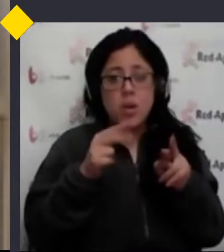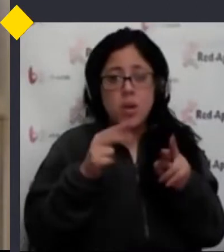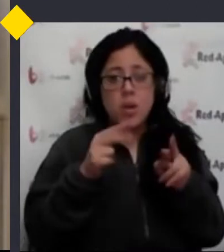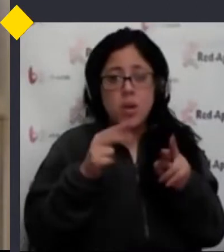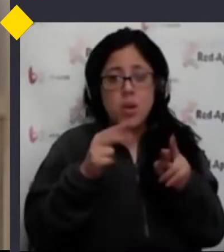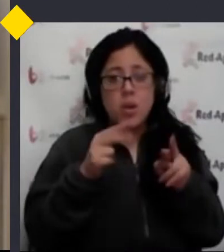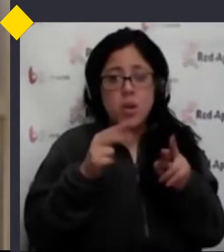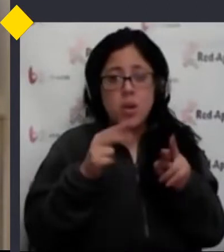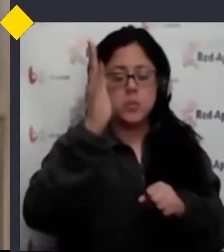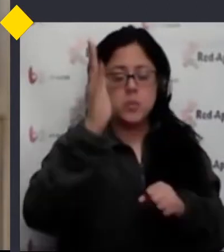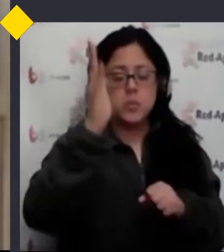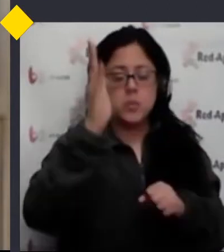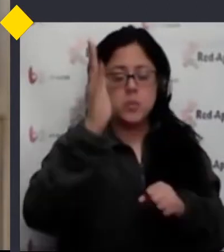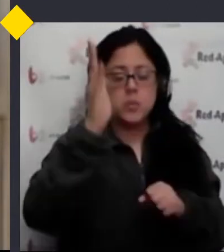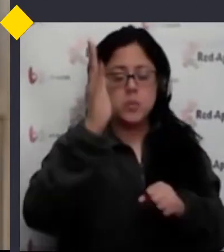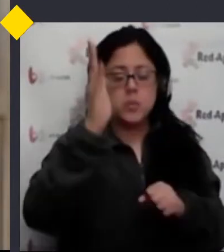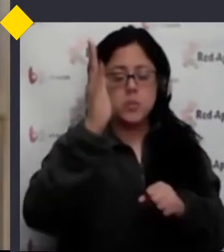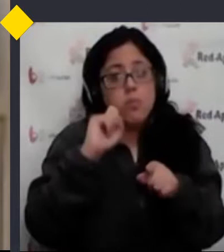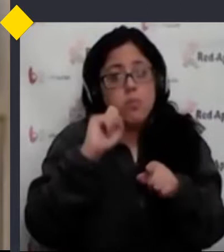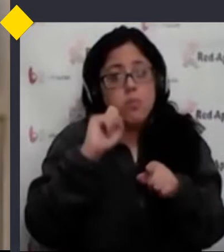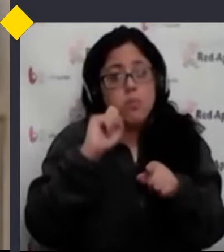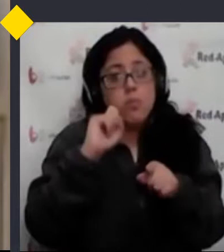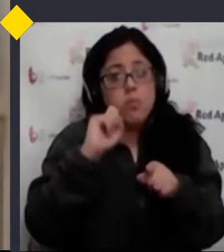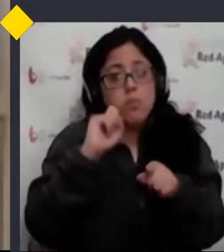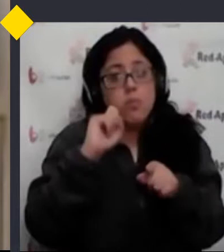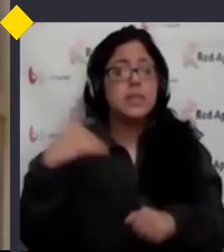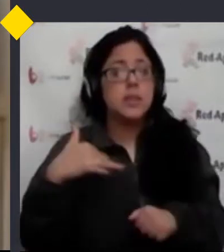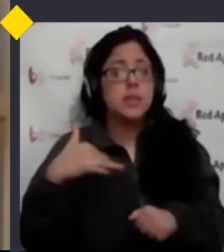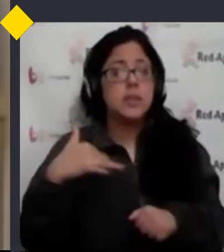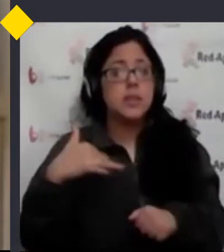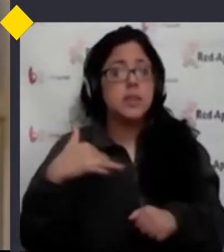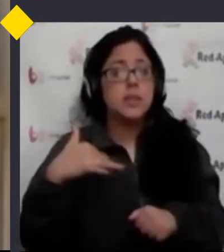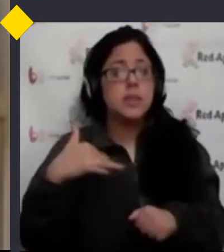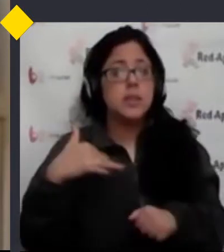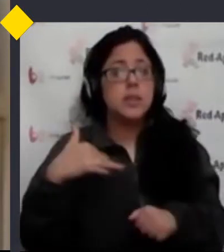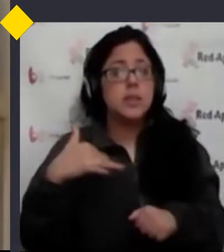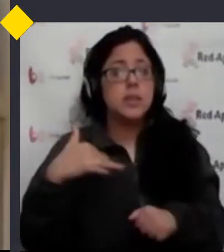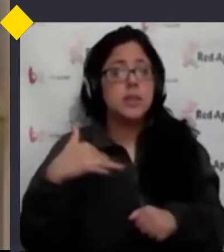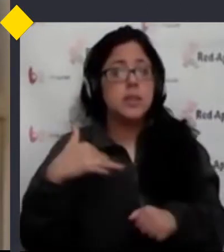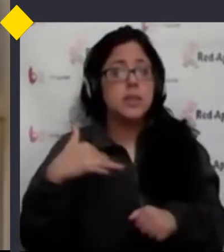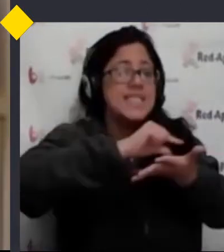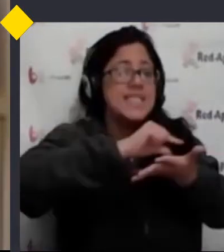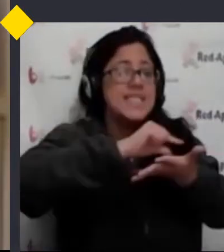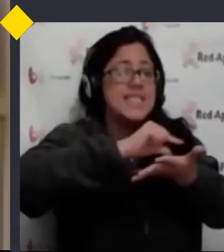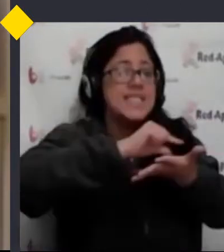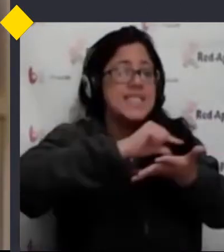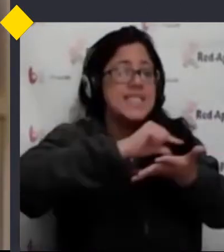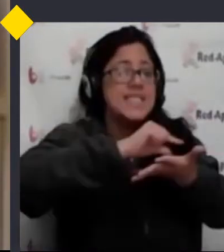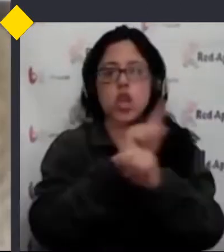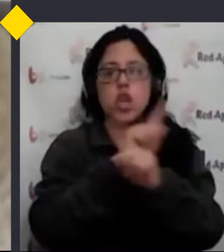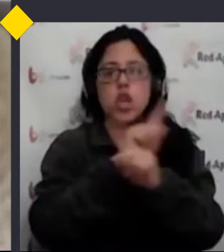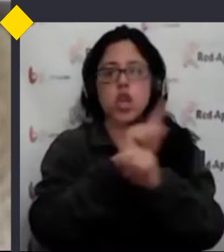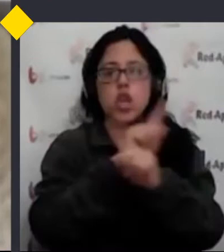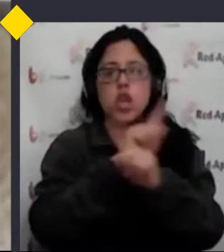parcial. Yo creo que ese es un gran desafío, y no involucionar al estado anterior. Gracias, Francisca. ¿Cómo